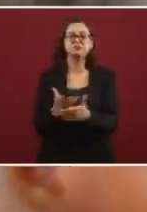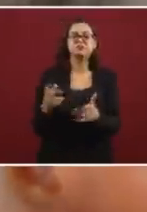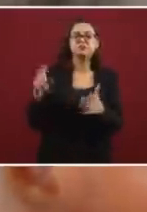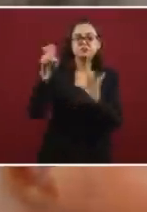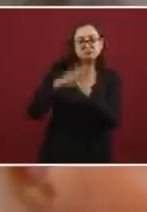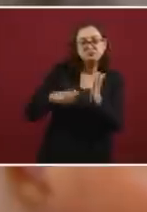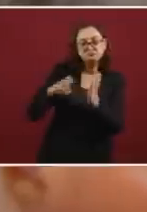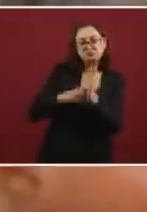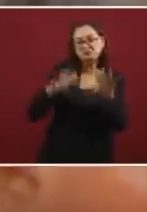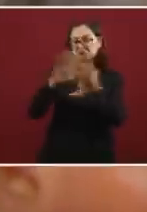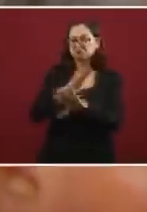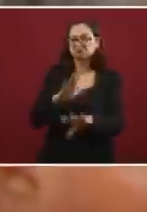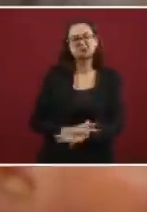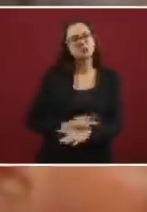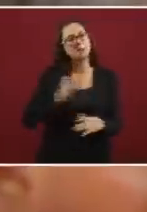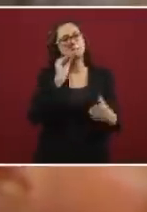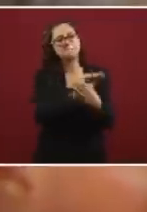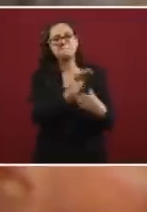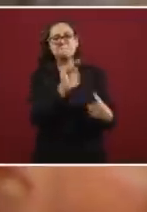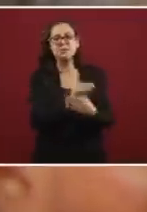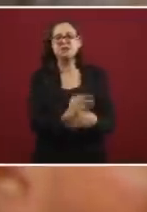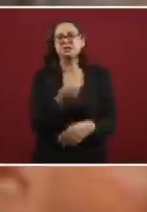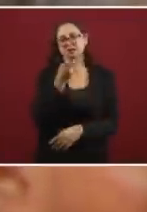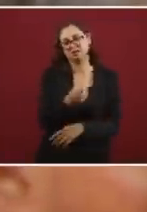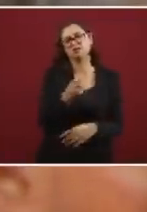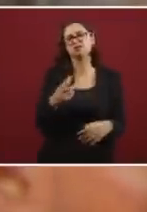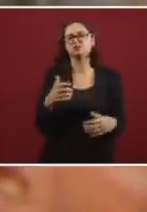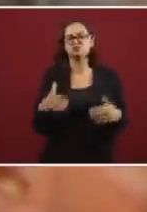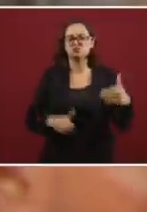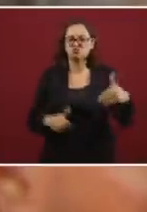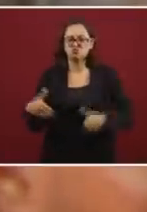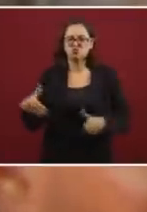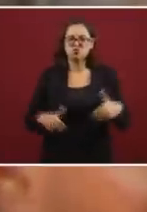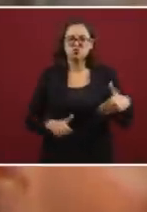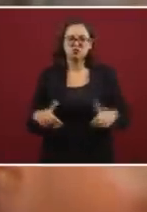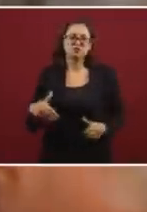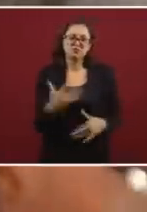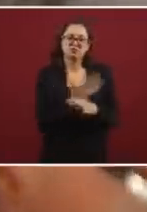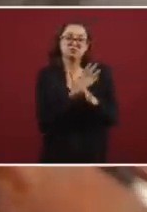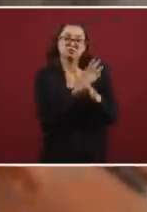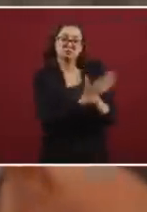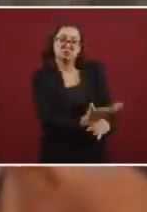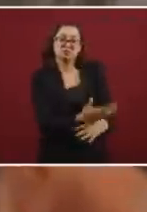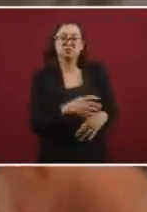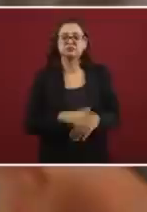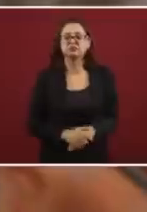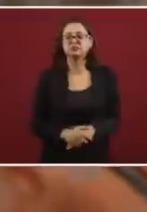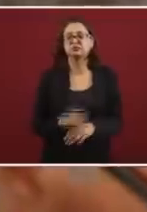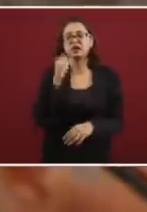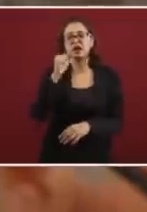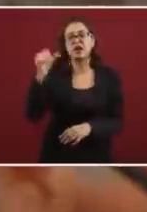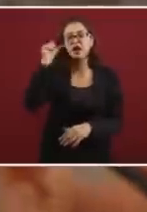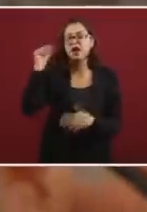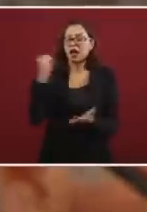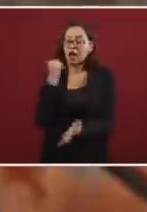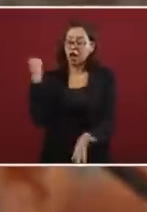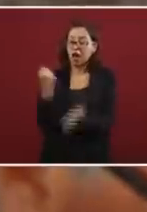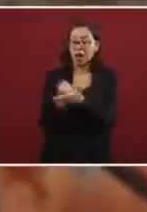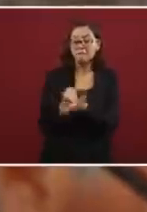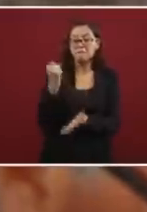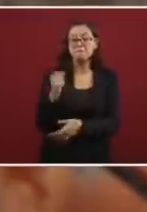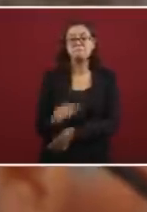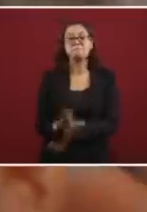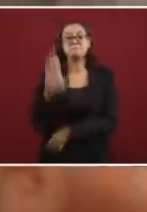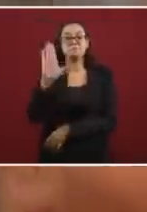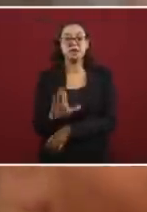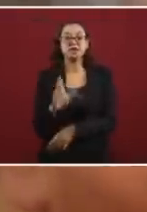y no se tomaron en cuenta ese es principalmente la inconformidad dicen que tal como se aprobó ayer sería una persecución